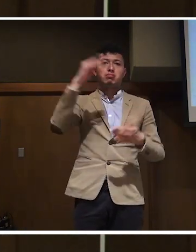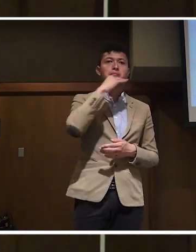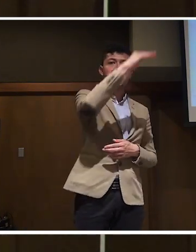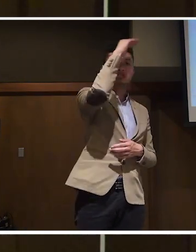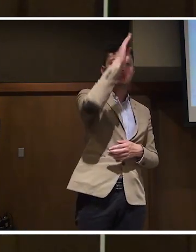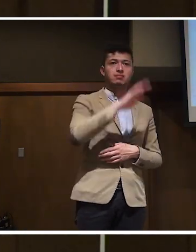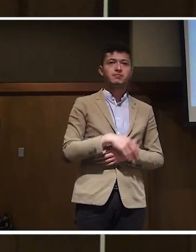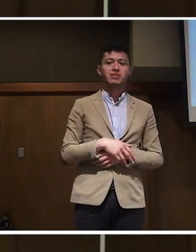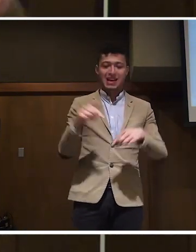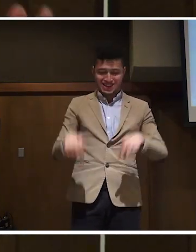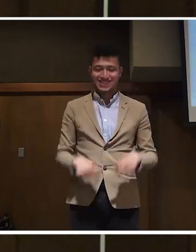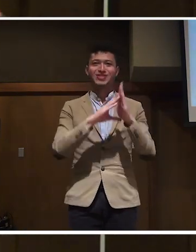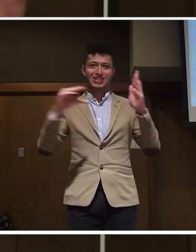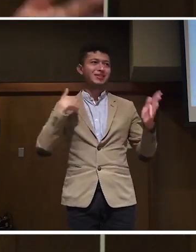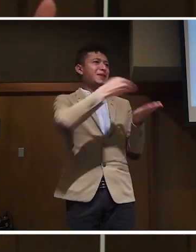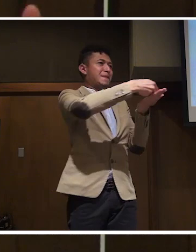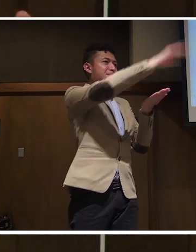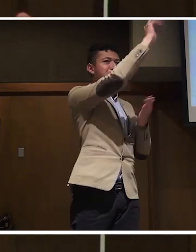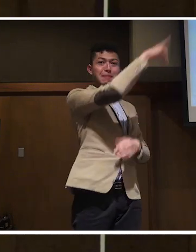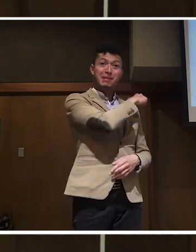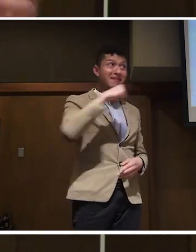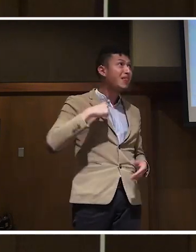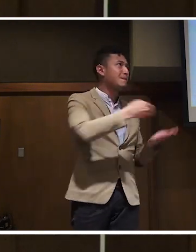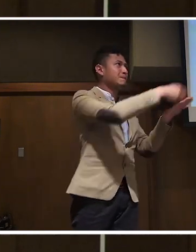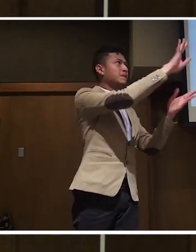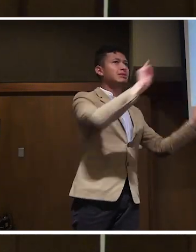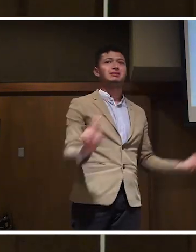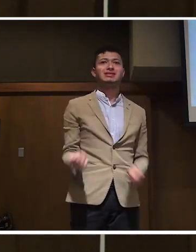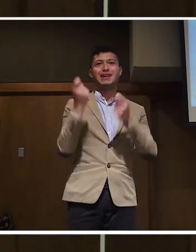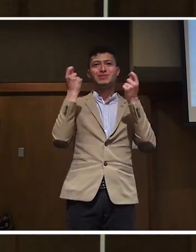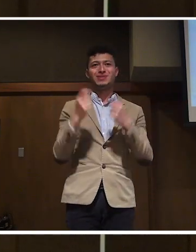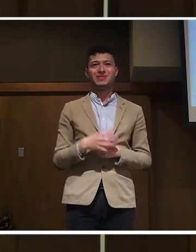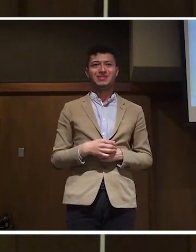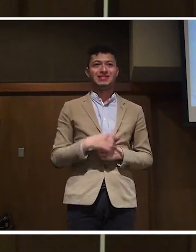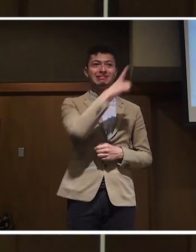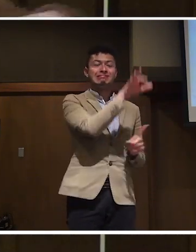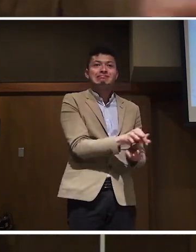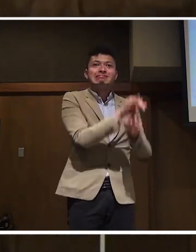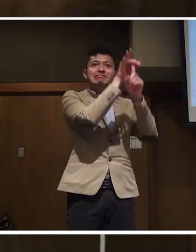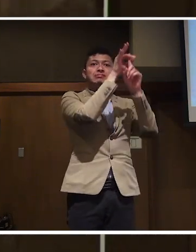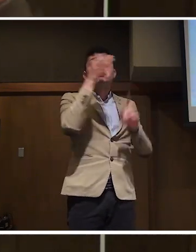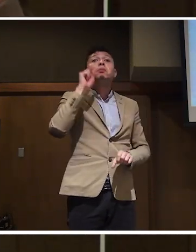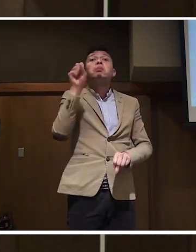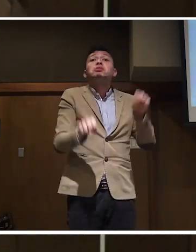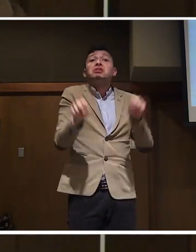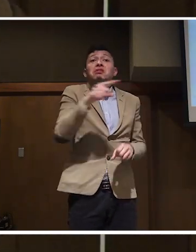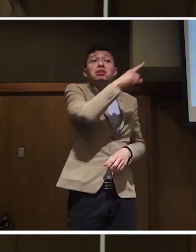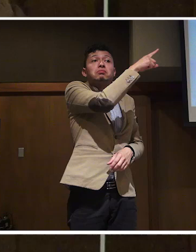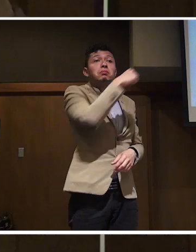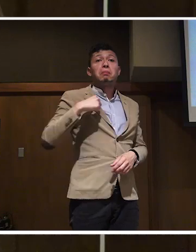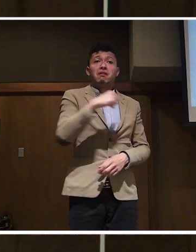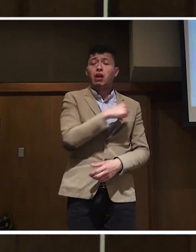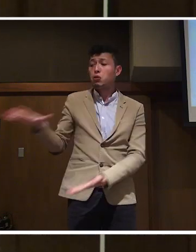la tiene la Luis Ángel Arango, que fue el que la pudo comprar en un momento dado y salvó una colección que podía haberse ido a Europa y estar